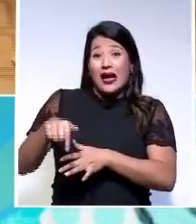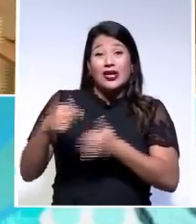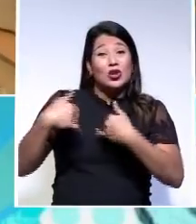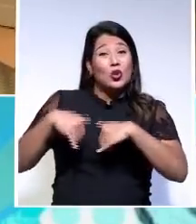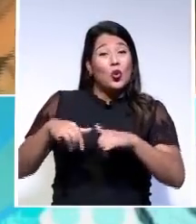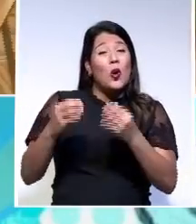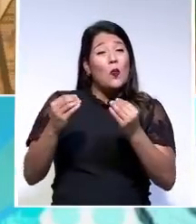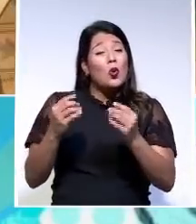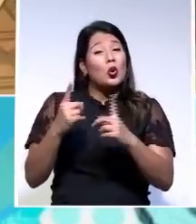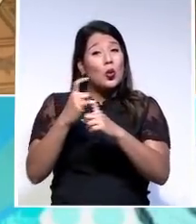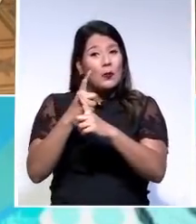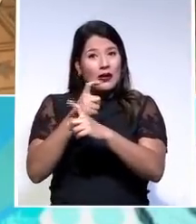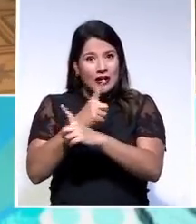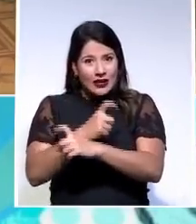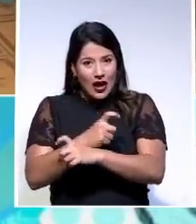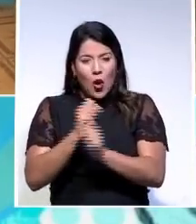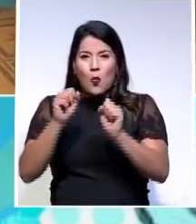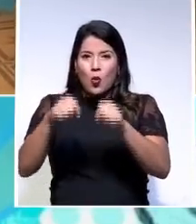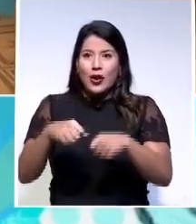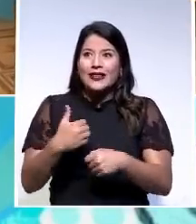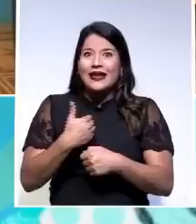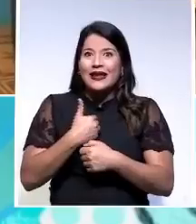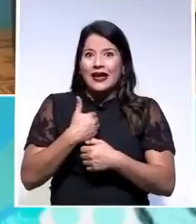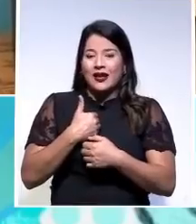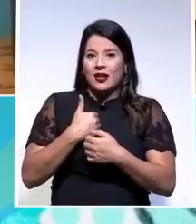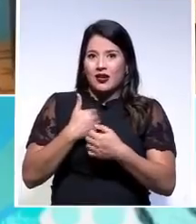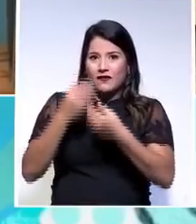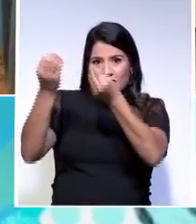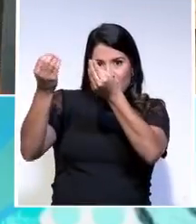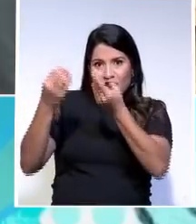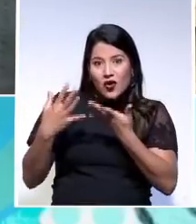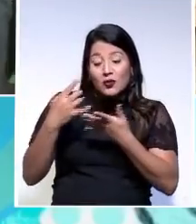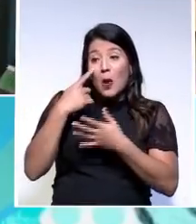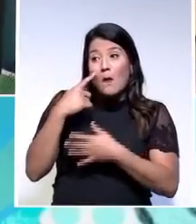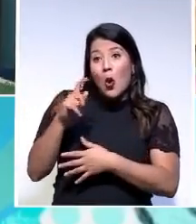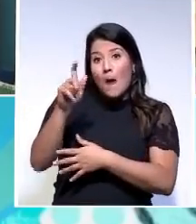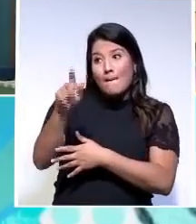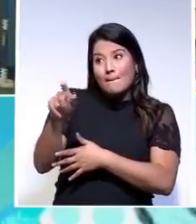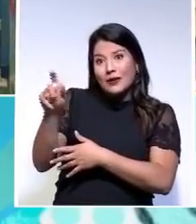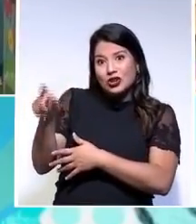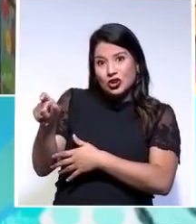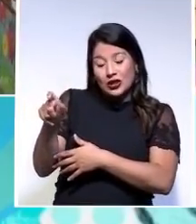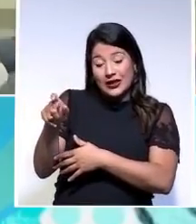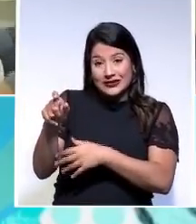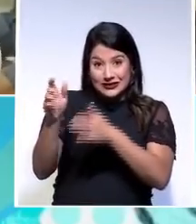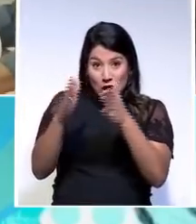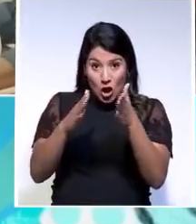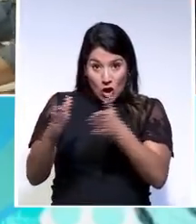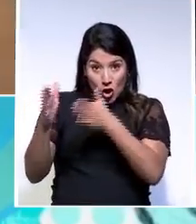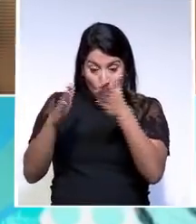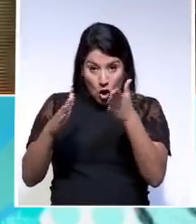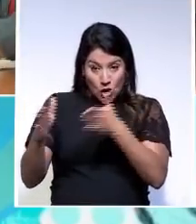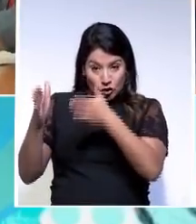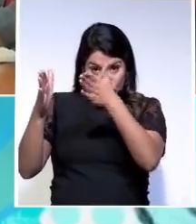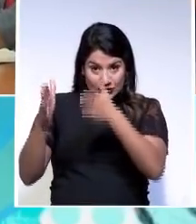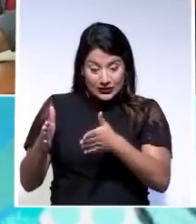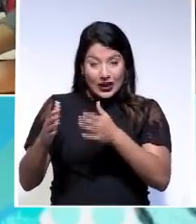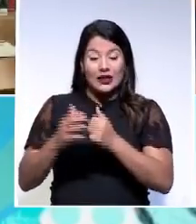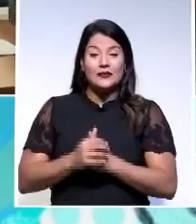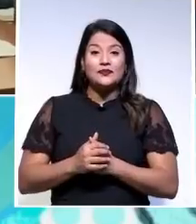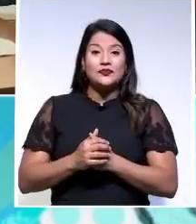complicado lo que es tener declaraciones por parte de los personeros que están representando a esta